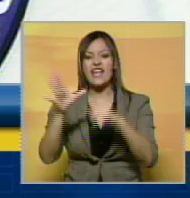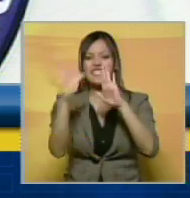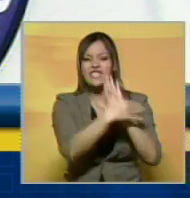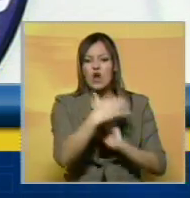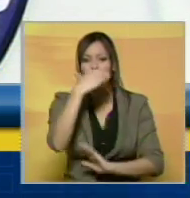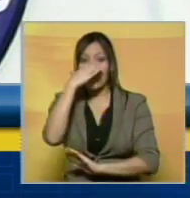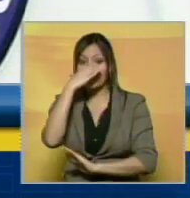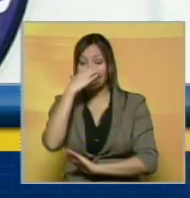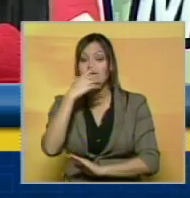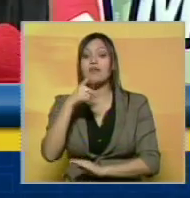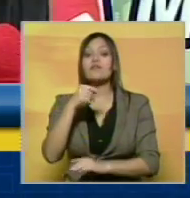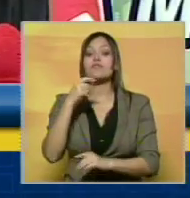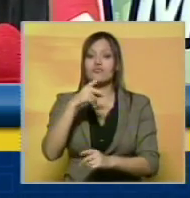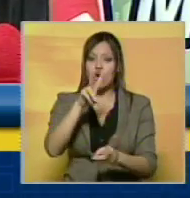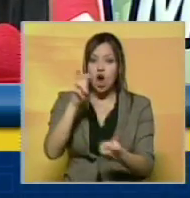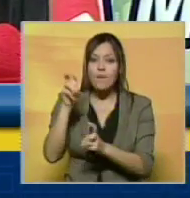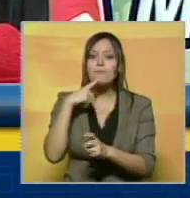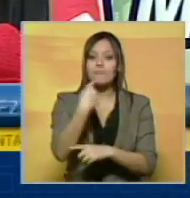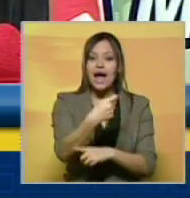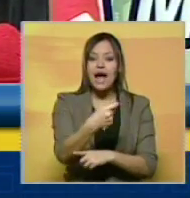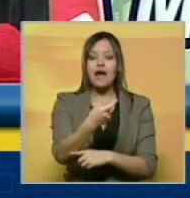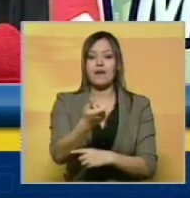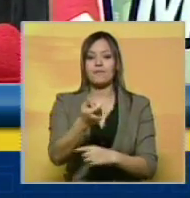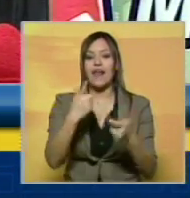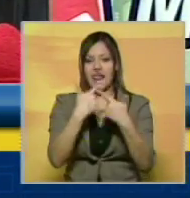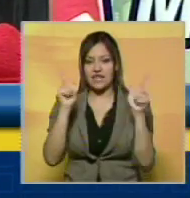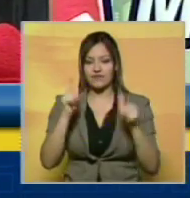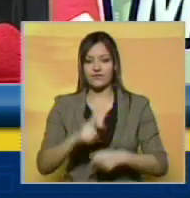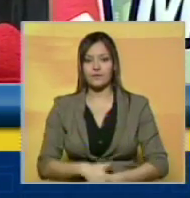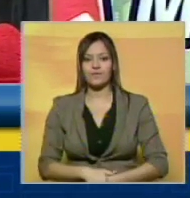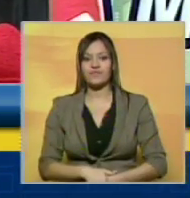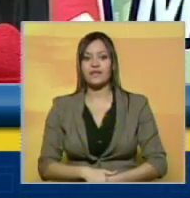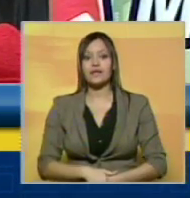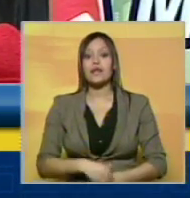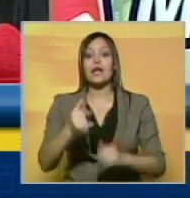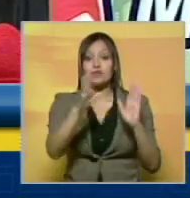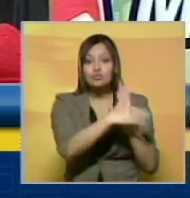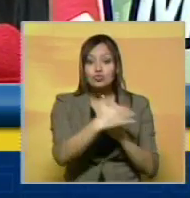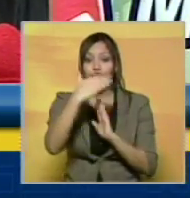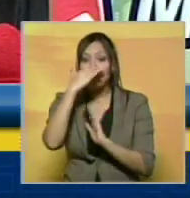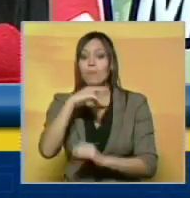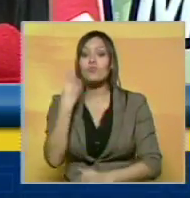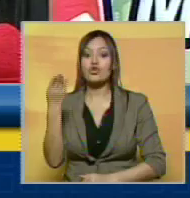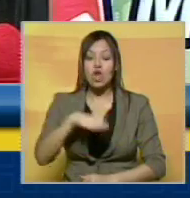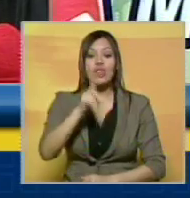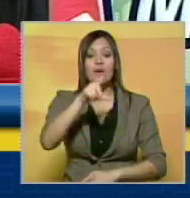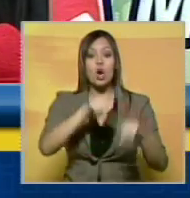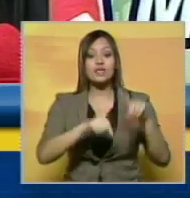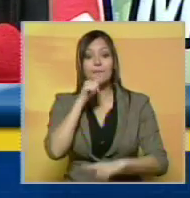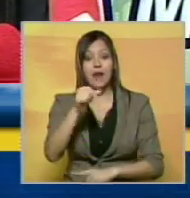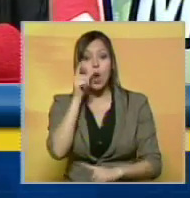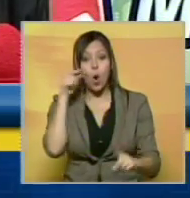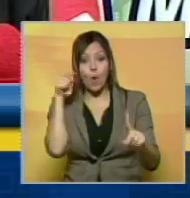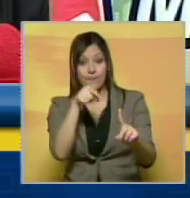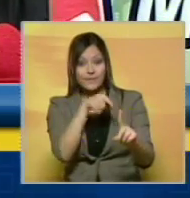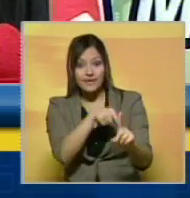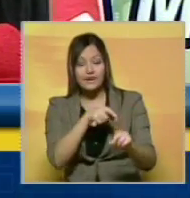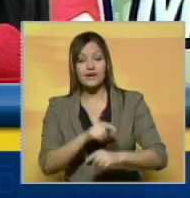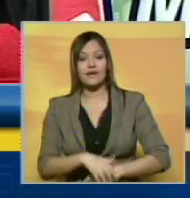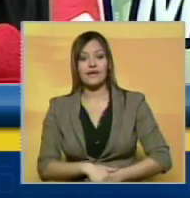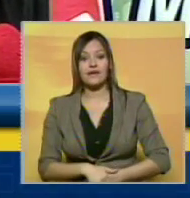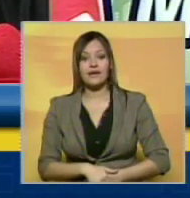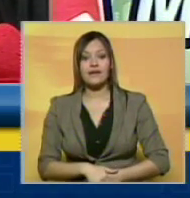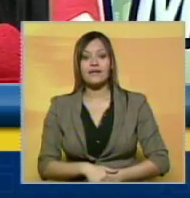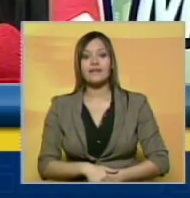secuestrarlos y cobrar por su rescate. Los delitos de secuestro con muerte en cautiverio y asociación para delinquir en perjuicio